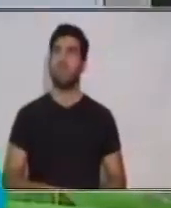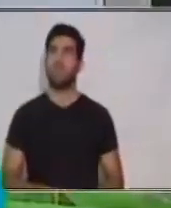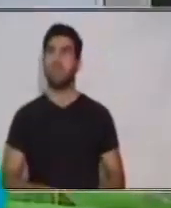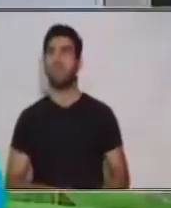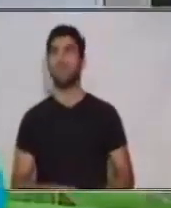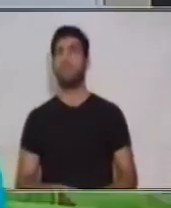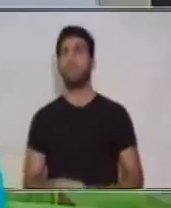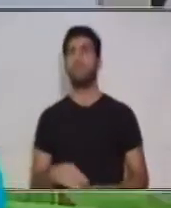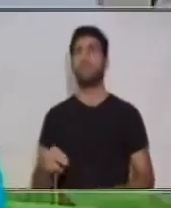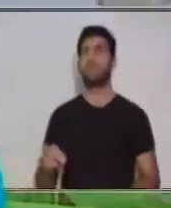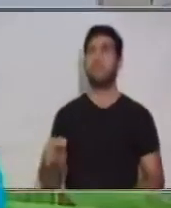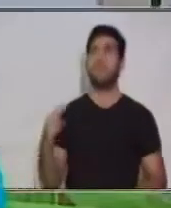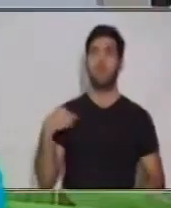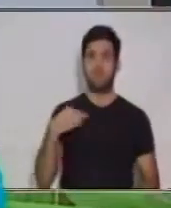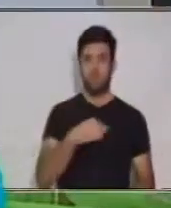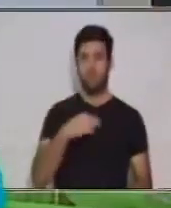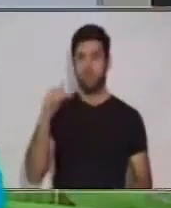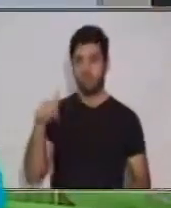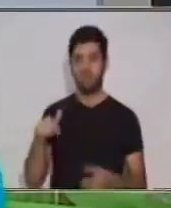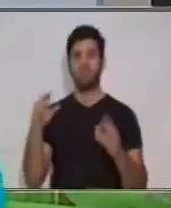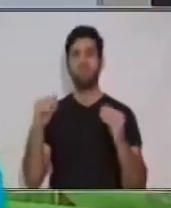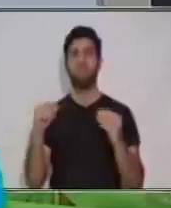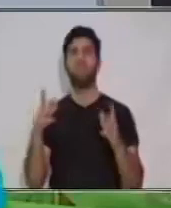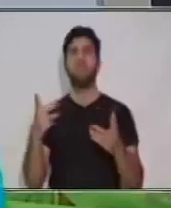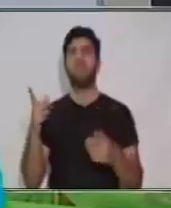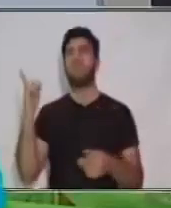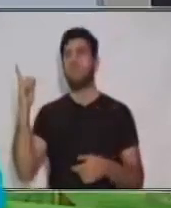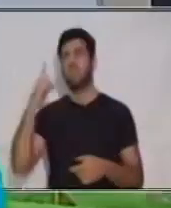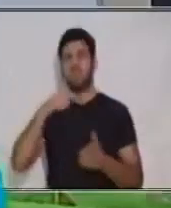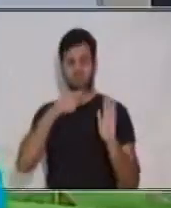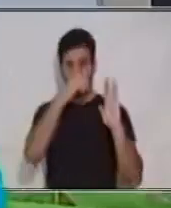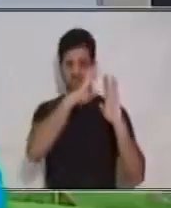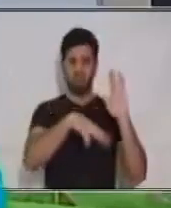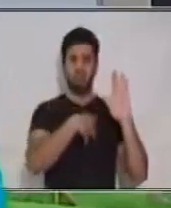poco sobre para qué nos sirve